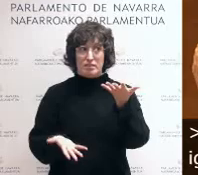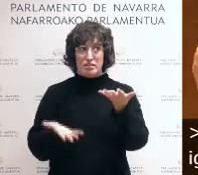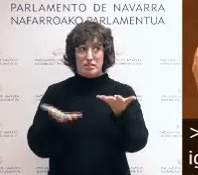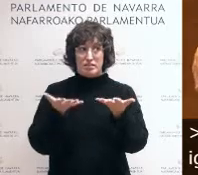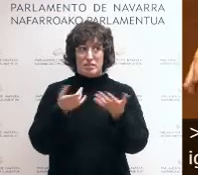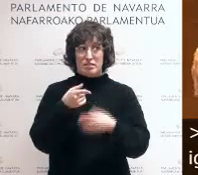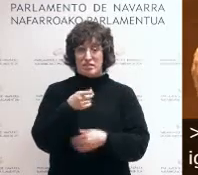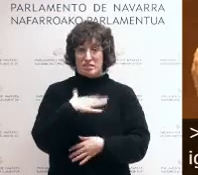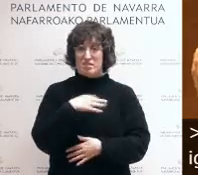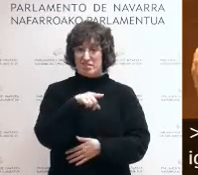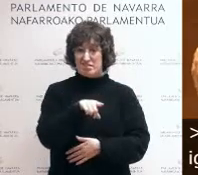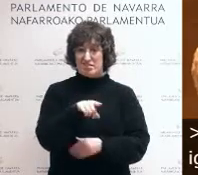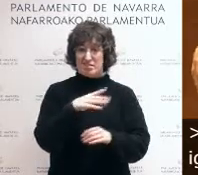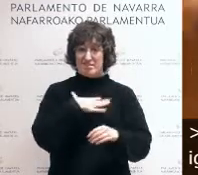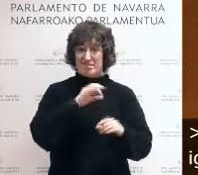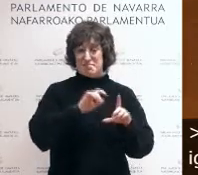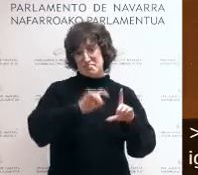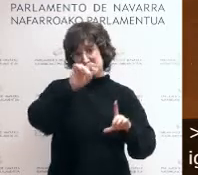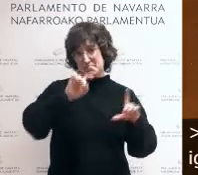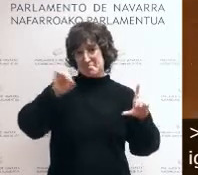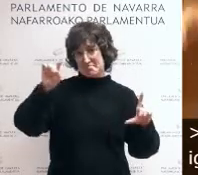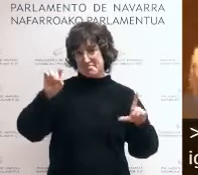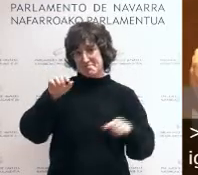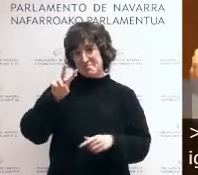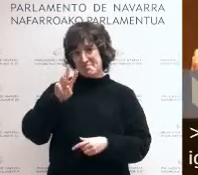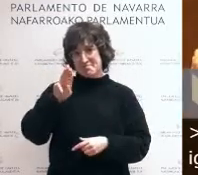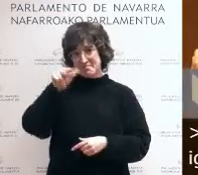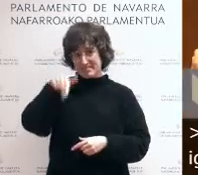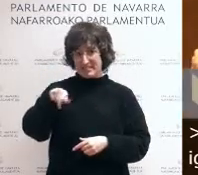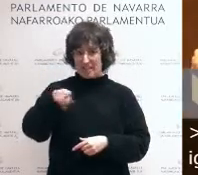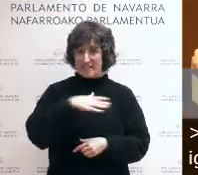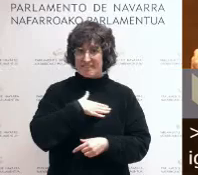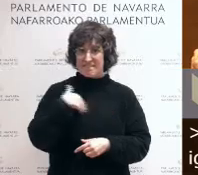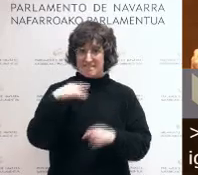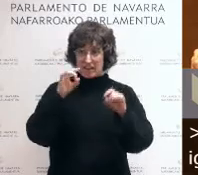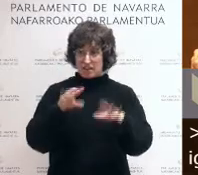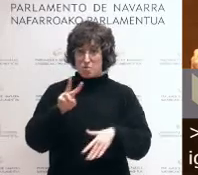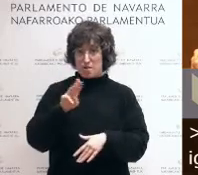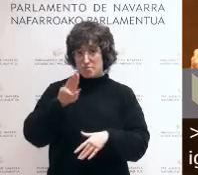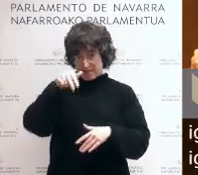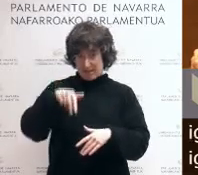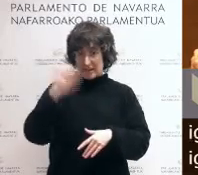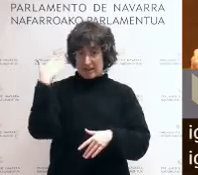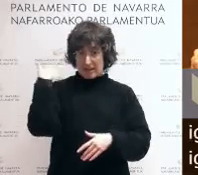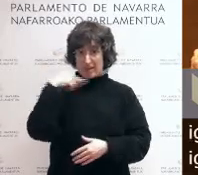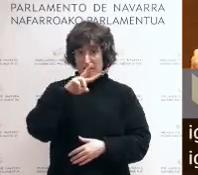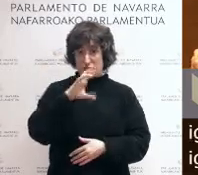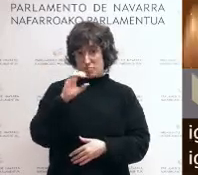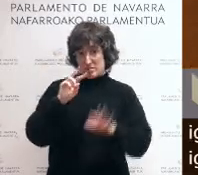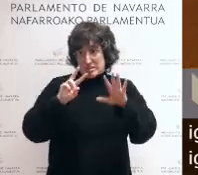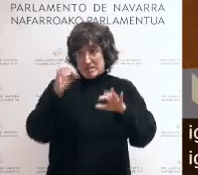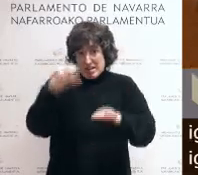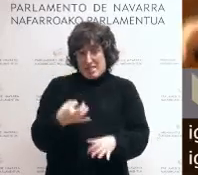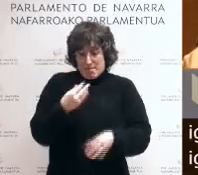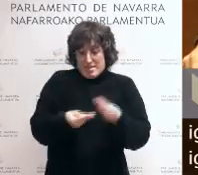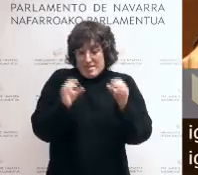ya que los tocaba de modelo, si quiere igualar los éxitos de UPN en el año 2007, hagan las cosas que hacía UPN en el año 2007. Y si ya